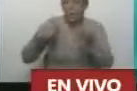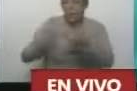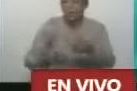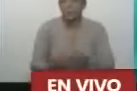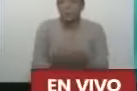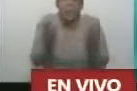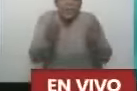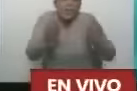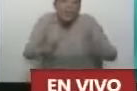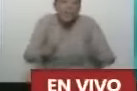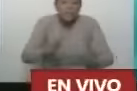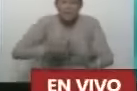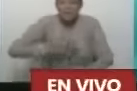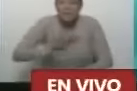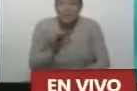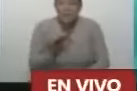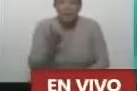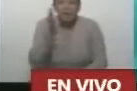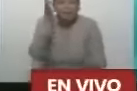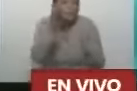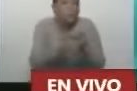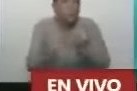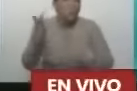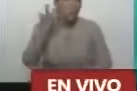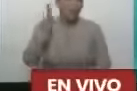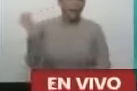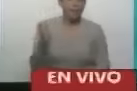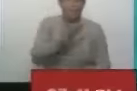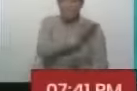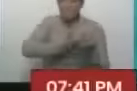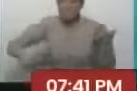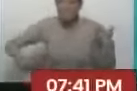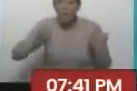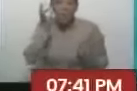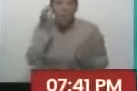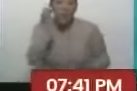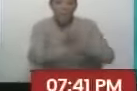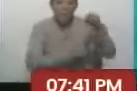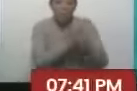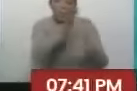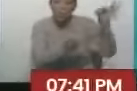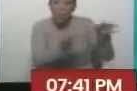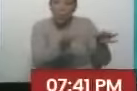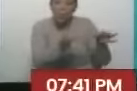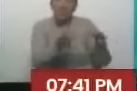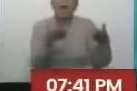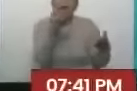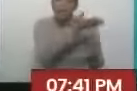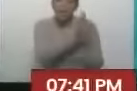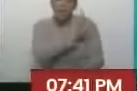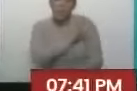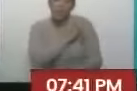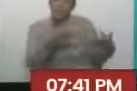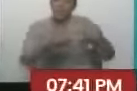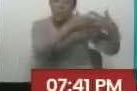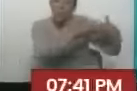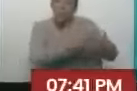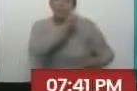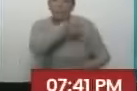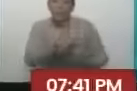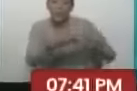porque lo que intentan sin duda alguna que casualidad que la presidenta de este tribunal es gringa y Gringo son los dueños de Leon